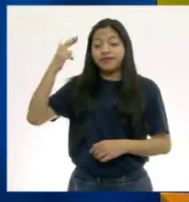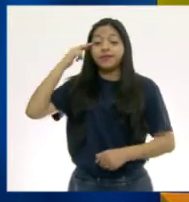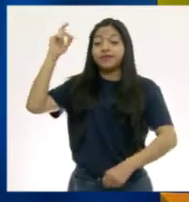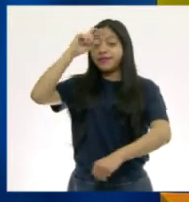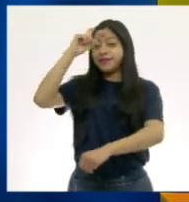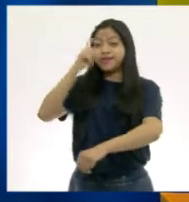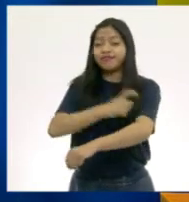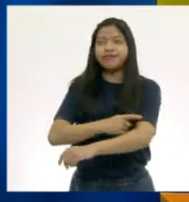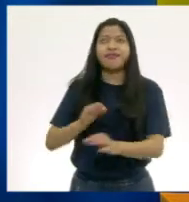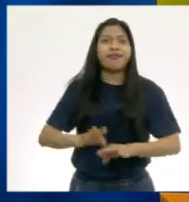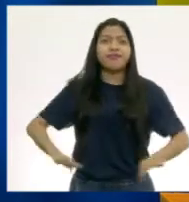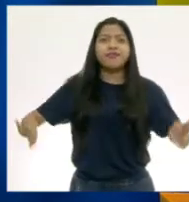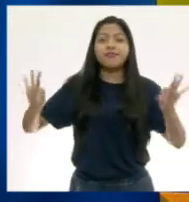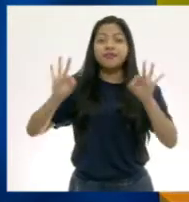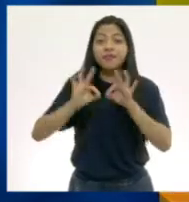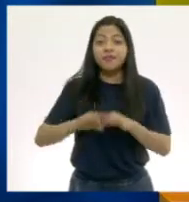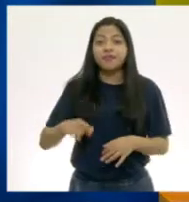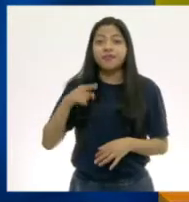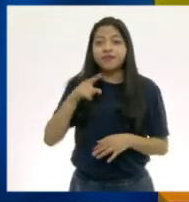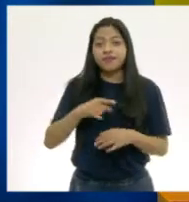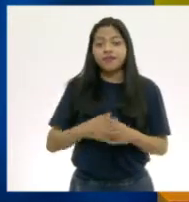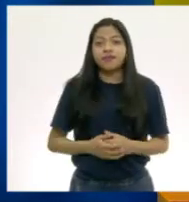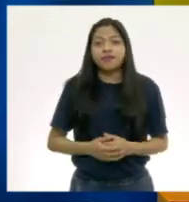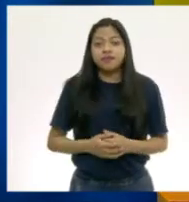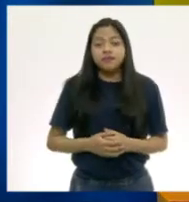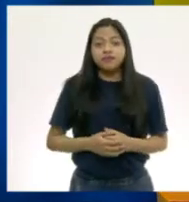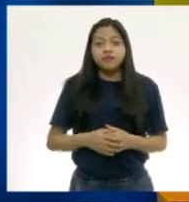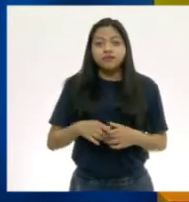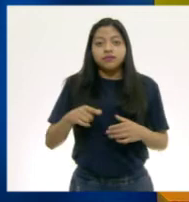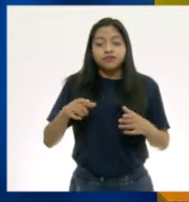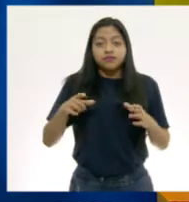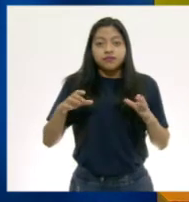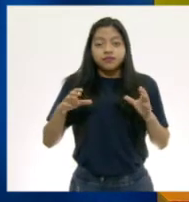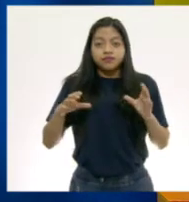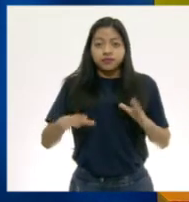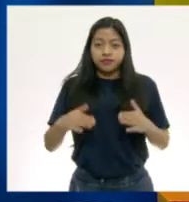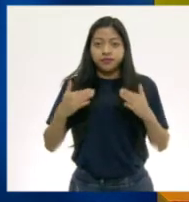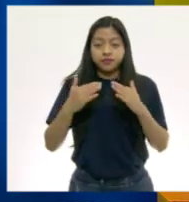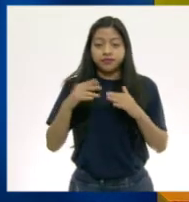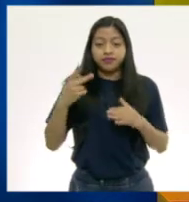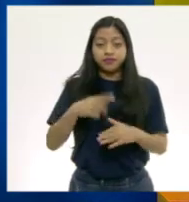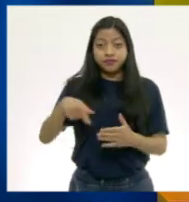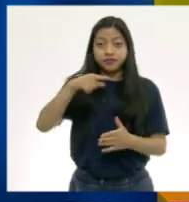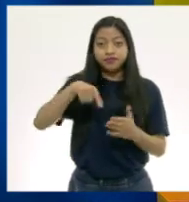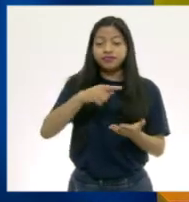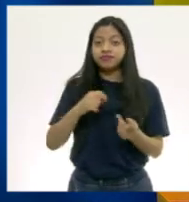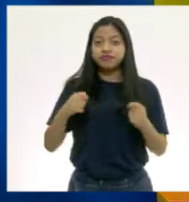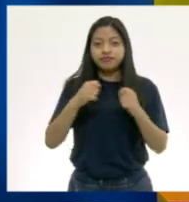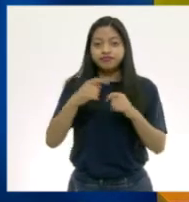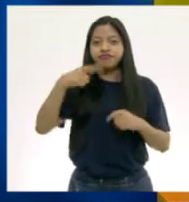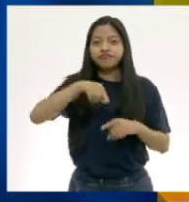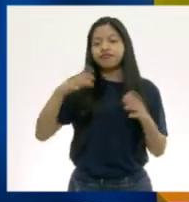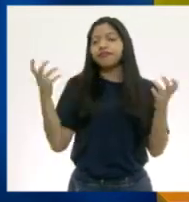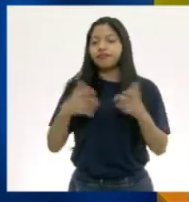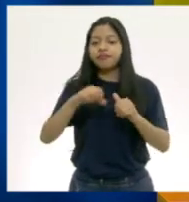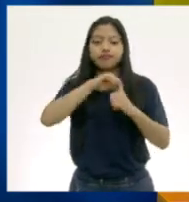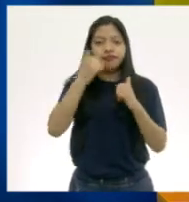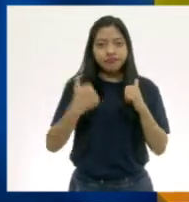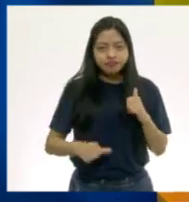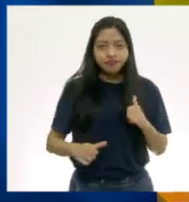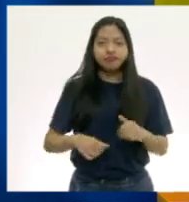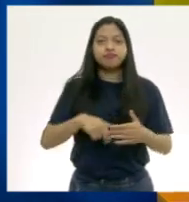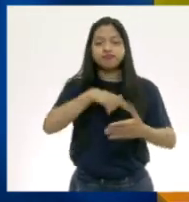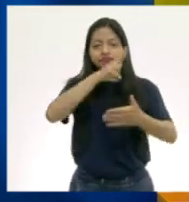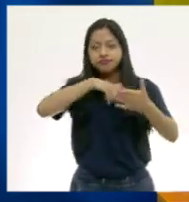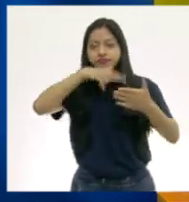antiguo Egipto que el palacio real era el auténtico centro político del país y se mandaban a hacer esculturas y pinturas del